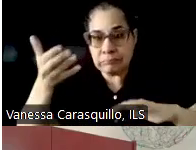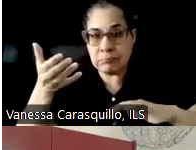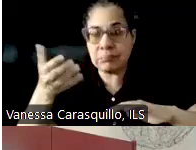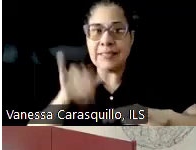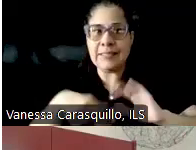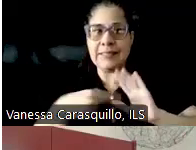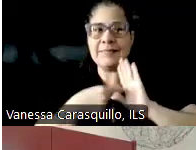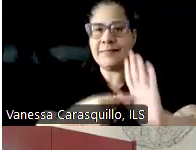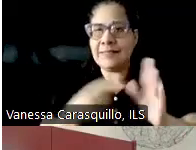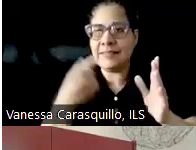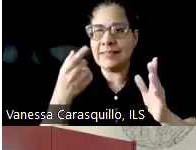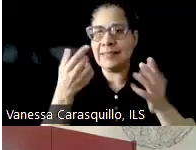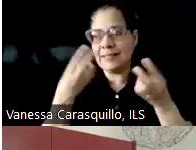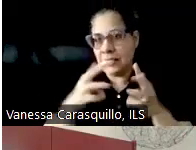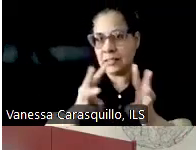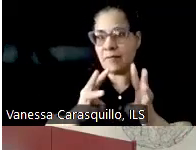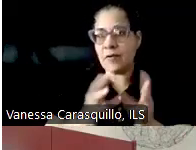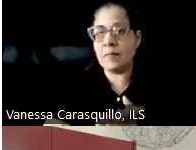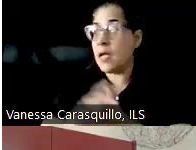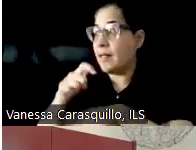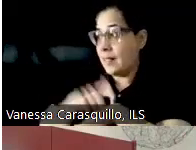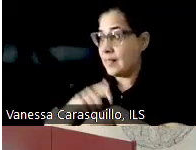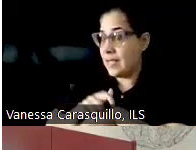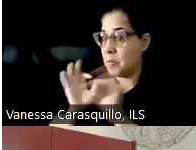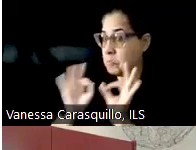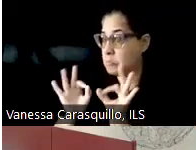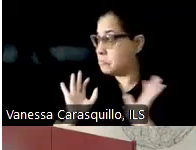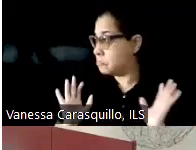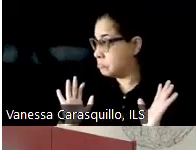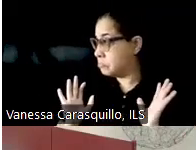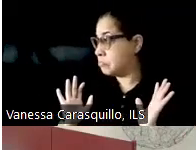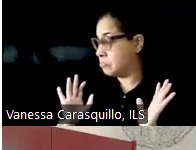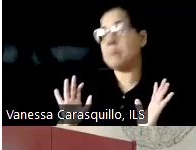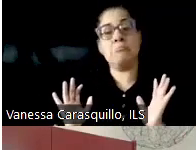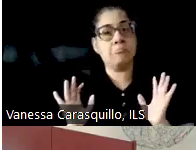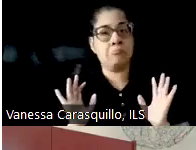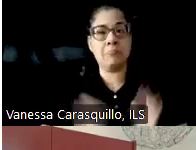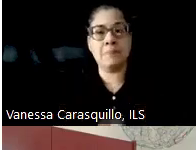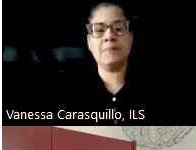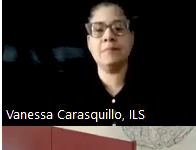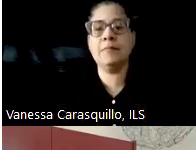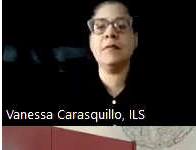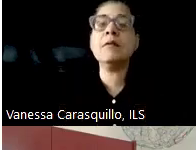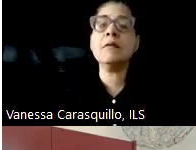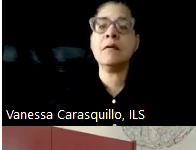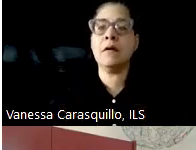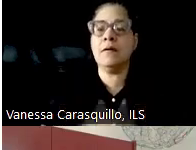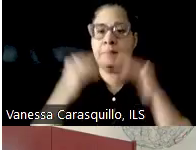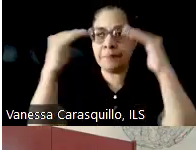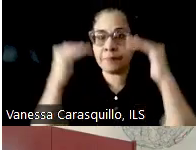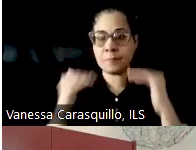manera. ¿Estoy bien de tiempo? ¿Estás fluyendo bien? Sí, sí. Okay. Si pasamos a la